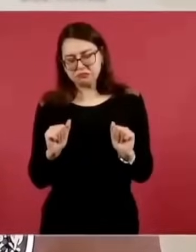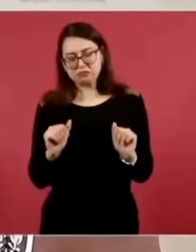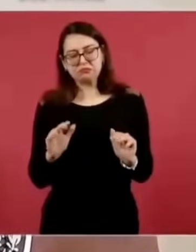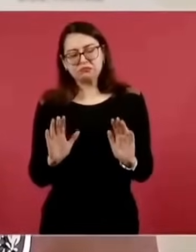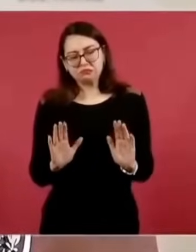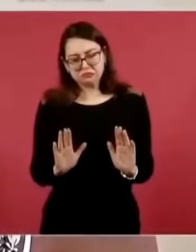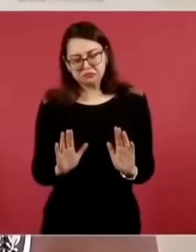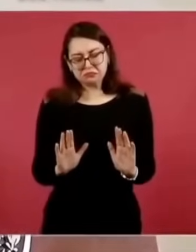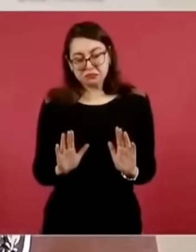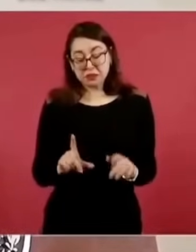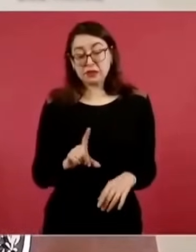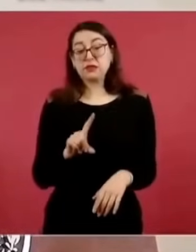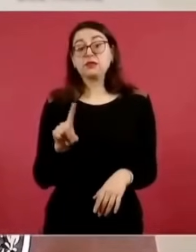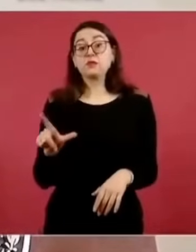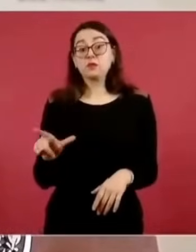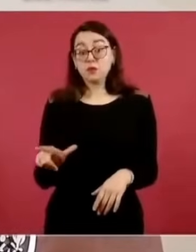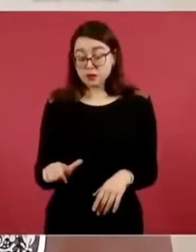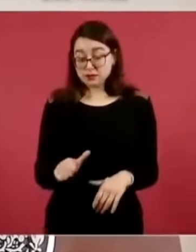40